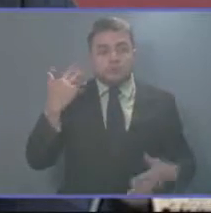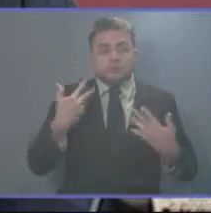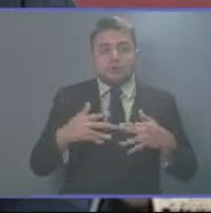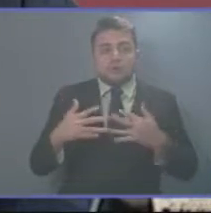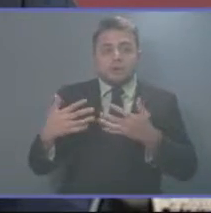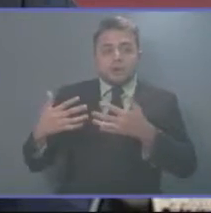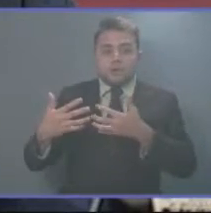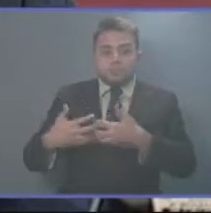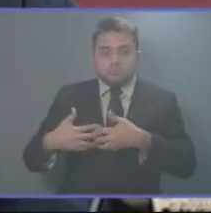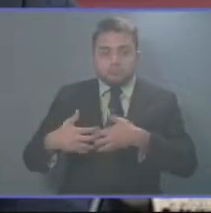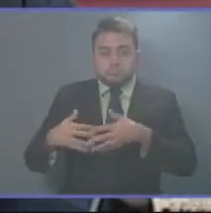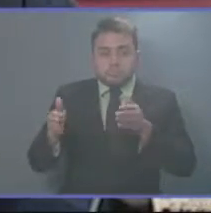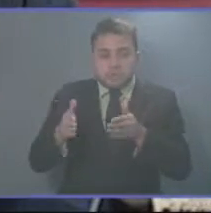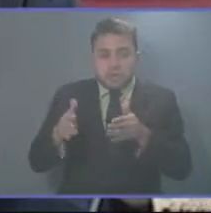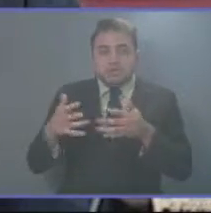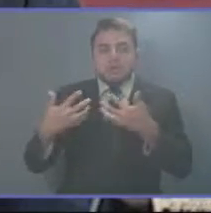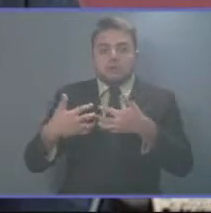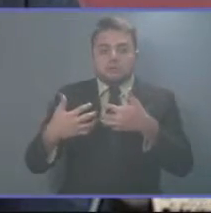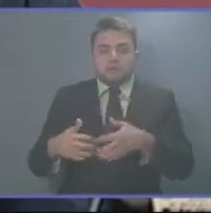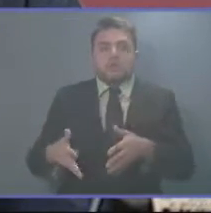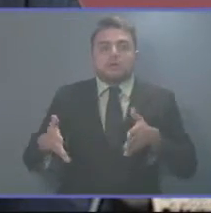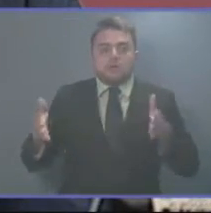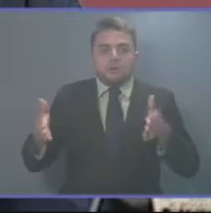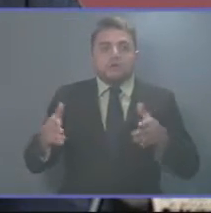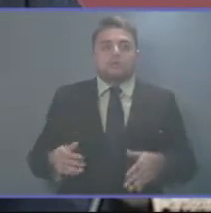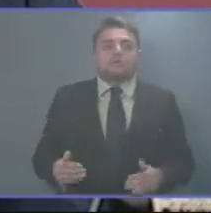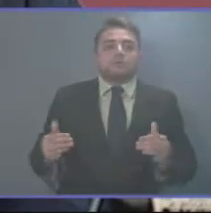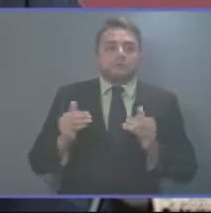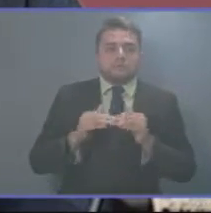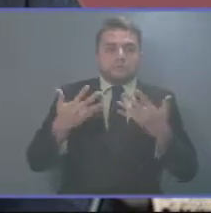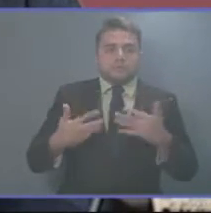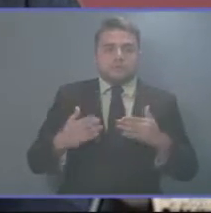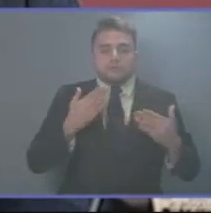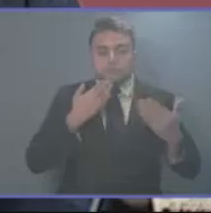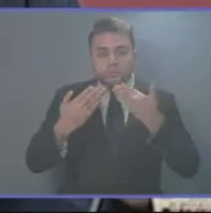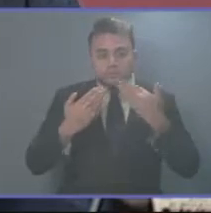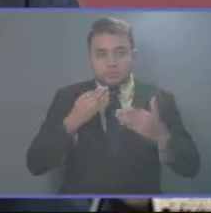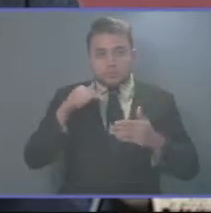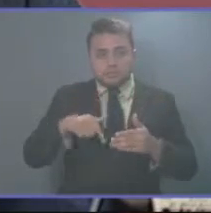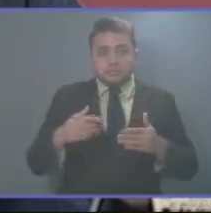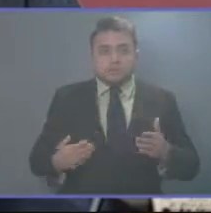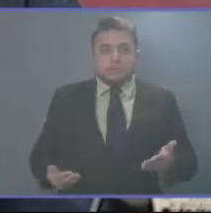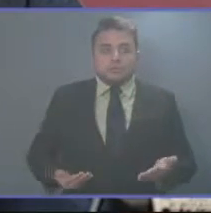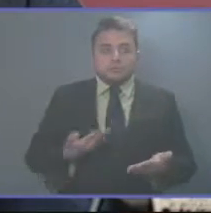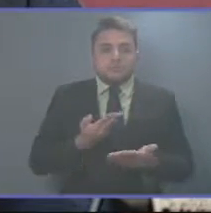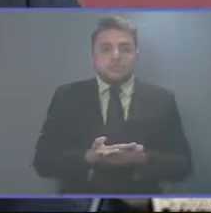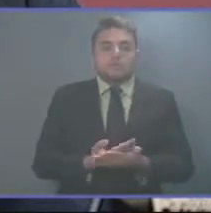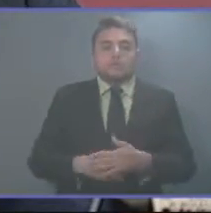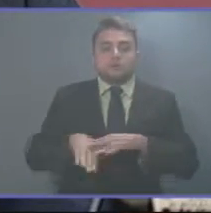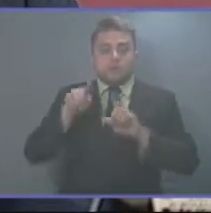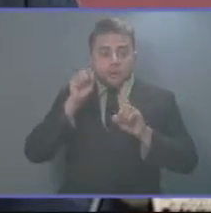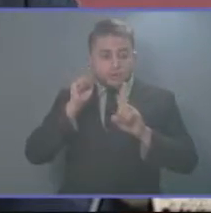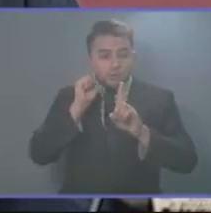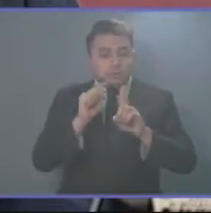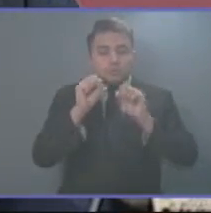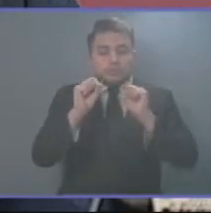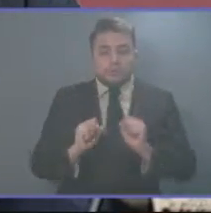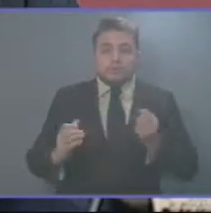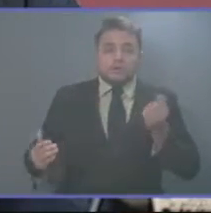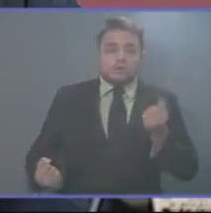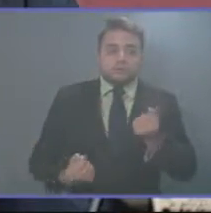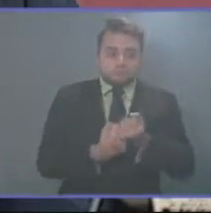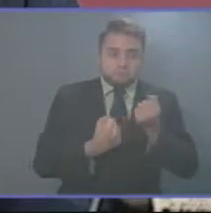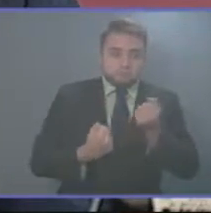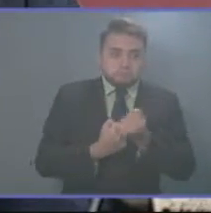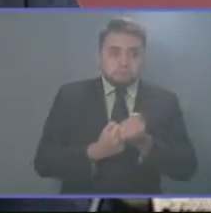Pequeña Empresa, CONAMIPE. Se explica en la iniciativa que dicha comisión tiene como finalidad estimular a la micro y pequeña